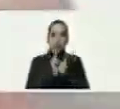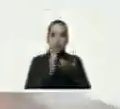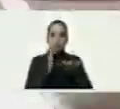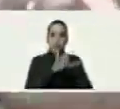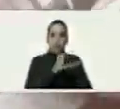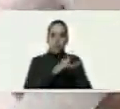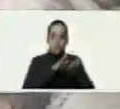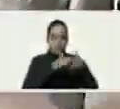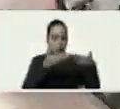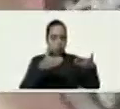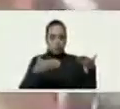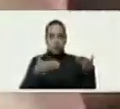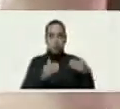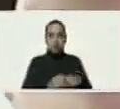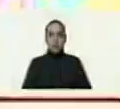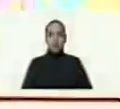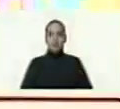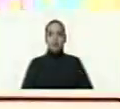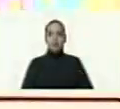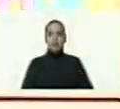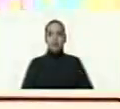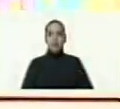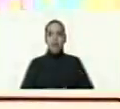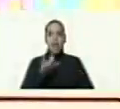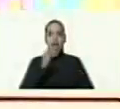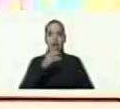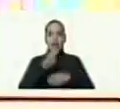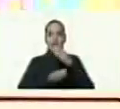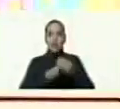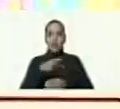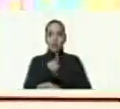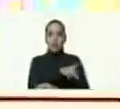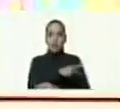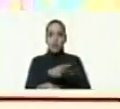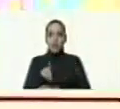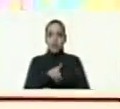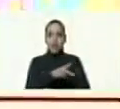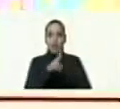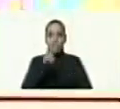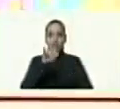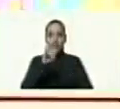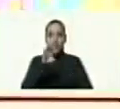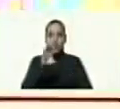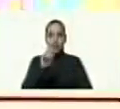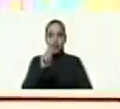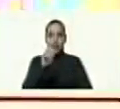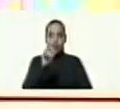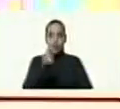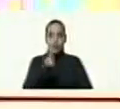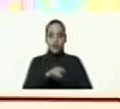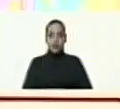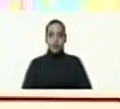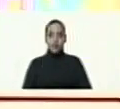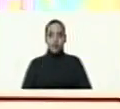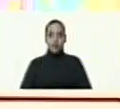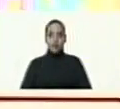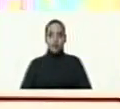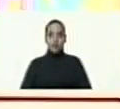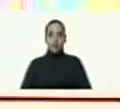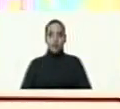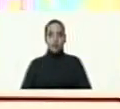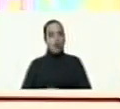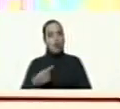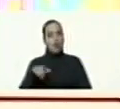Tenemos aquí el de Víctor, el poeta Víctor Valera Mora. También tenemos de Caupolicán o